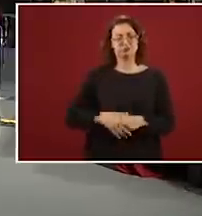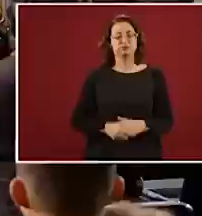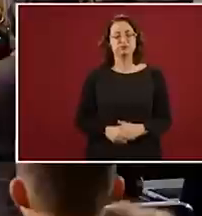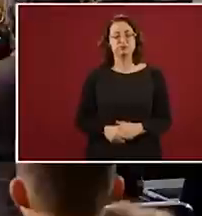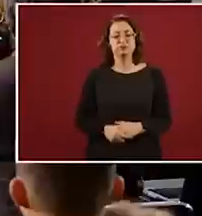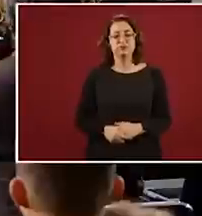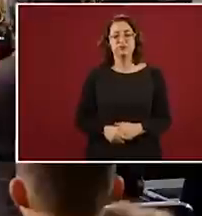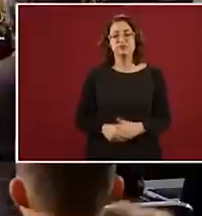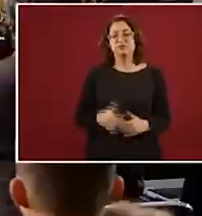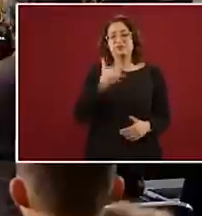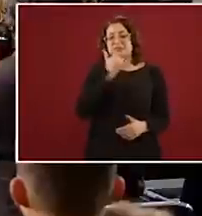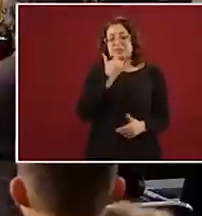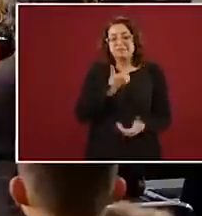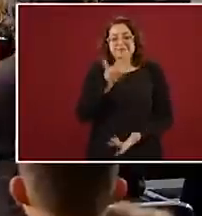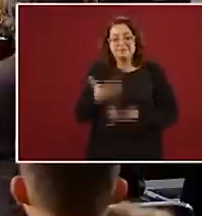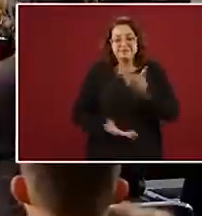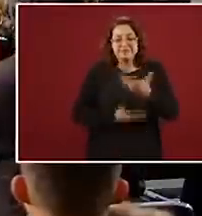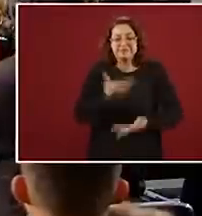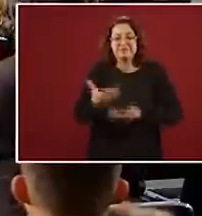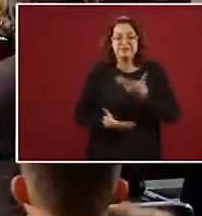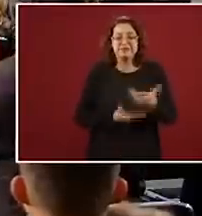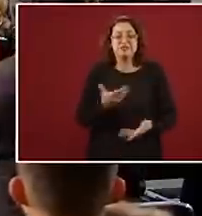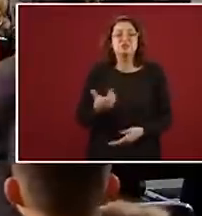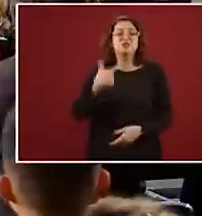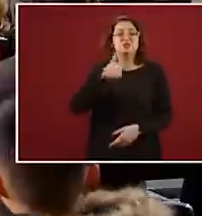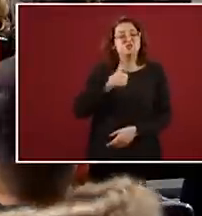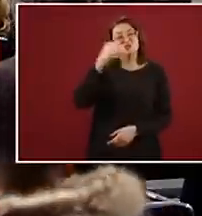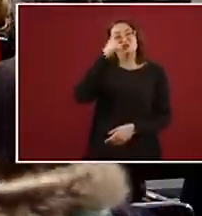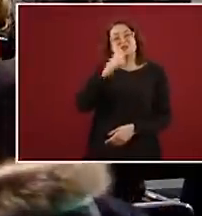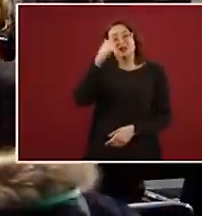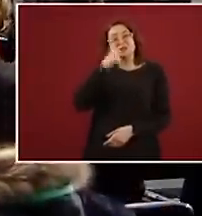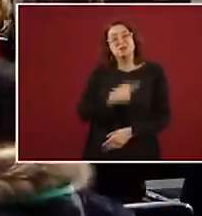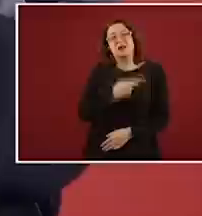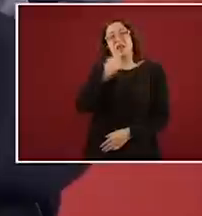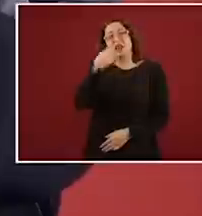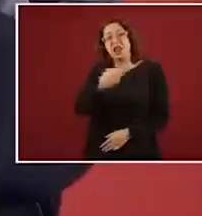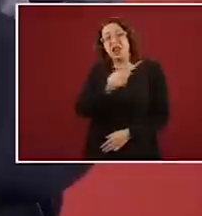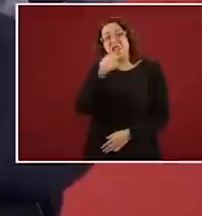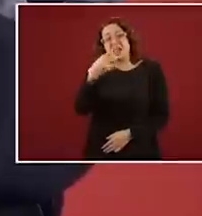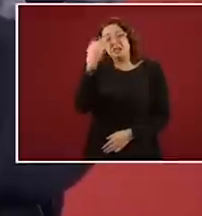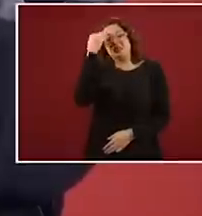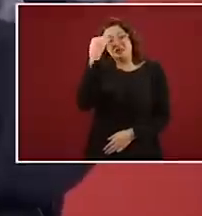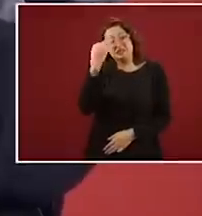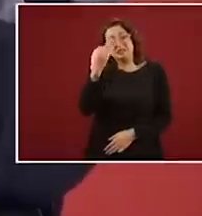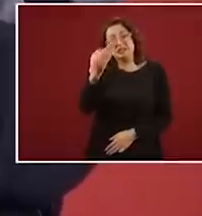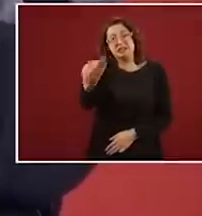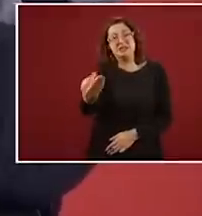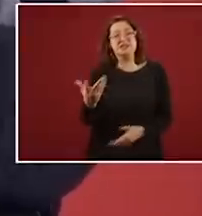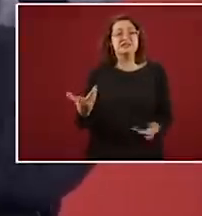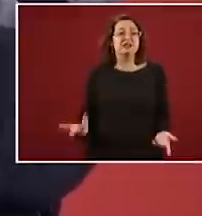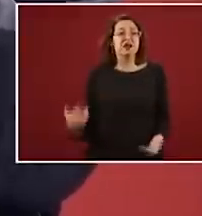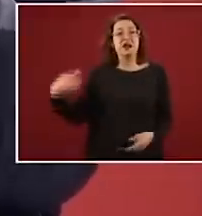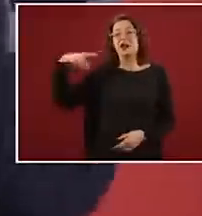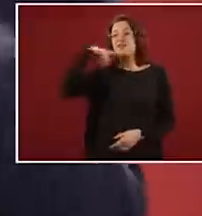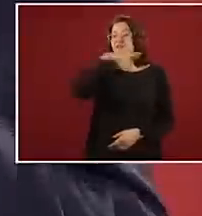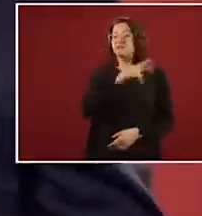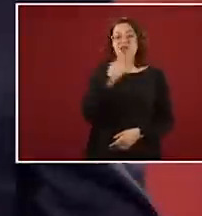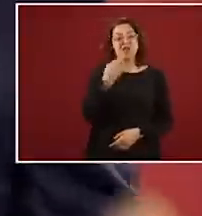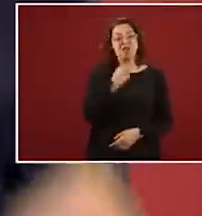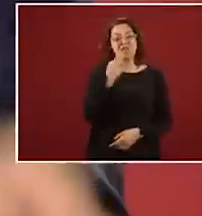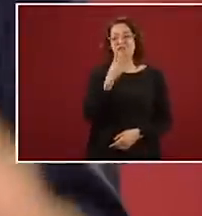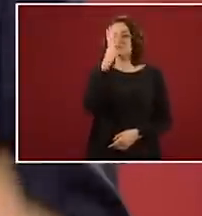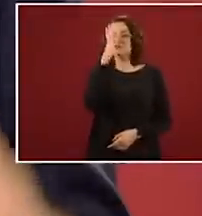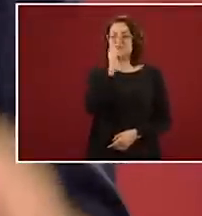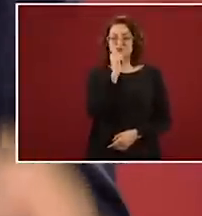Yo ofrezco disculpa porque ya ven, me tardo, ya, porque no hablo de corrido.